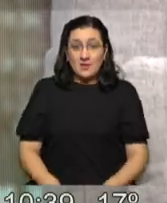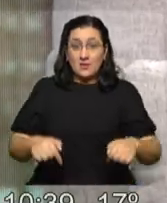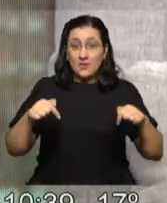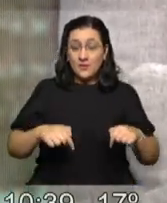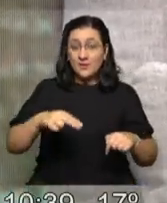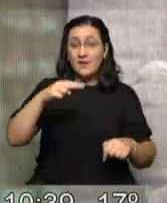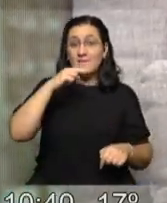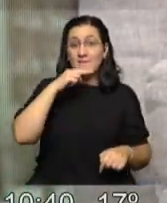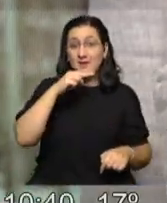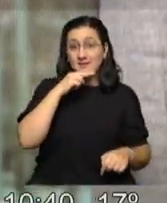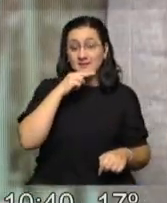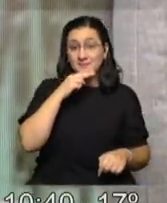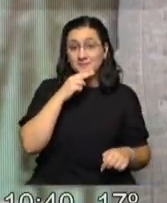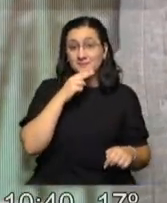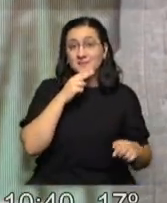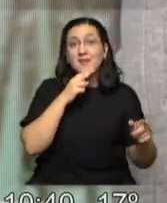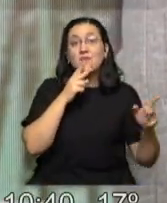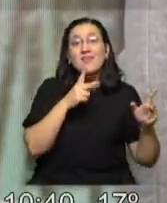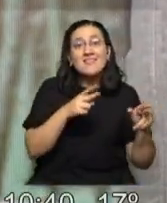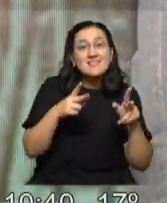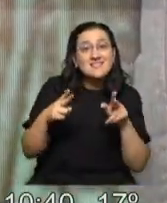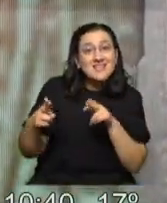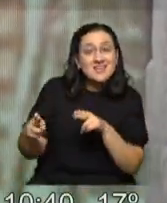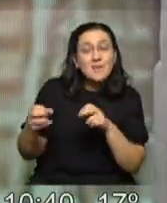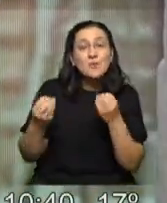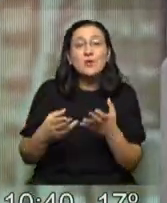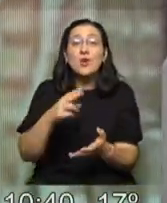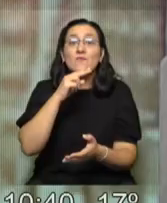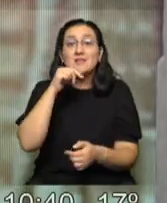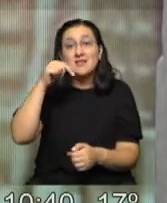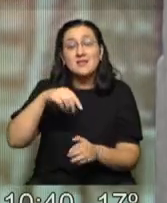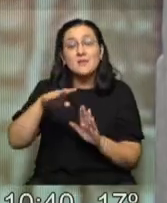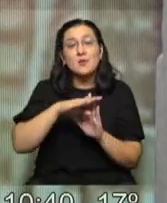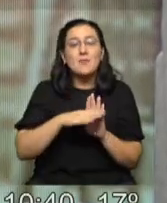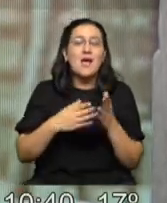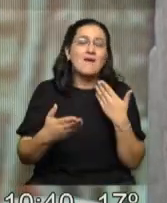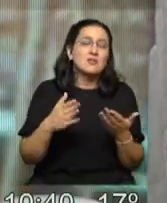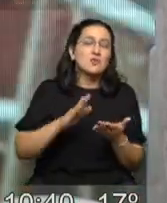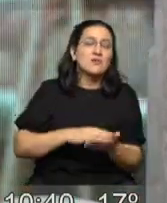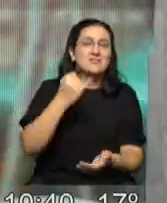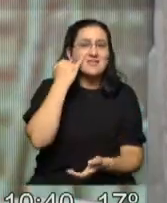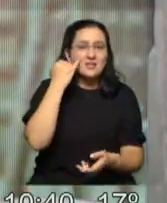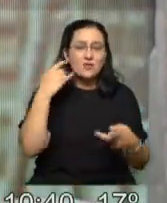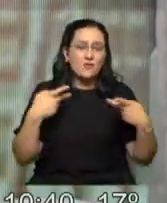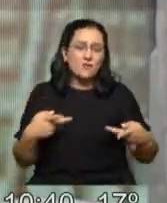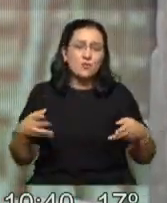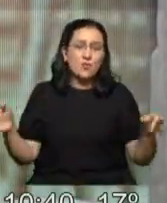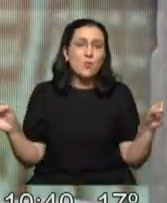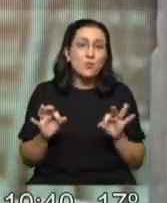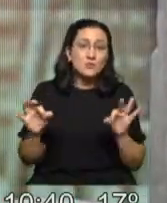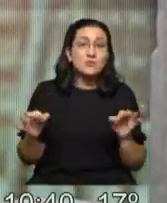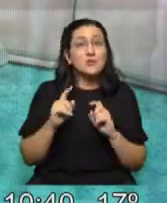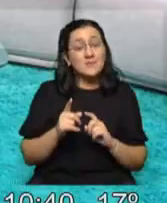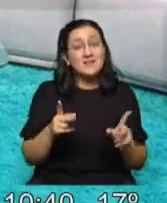Viernes y Fuera de Serie es el nombre de este espacio, porque obviamente los viernes en este programa se habla de sexo, se habla de fútbol, hay música y necesitamos